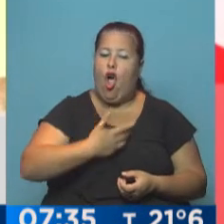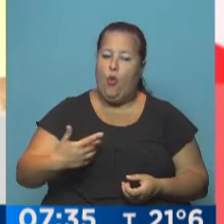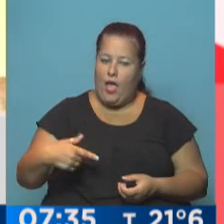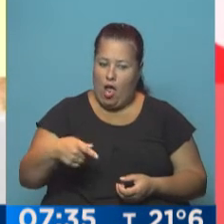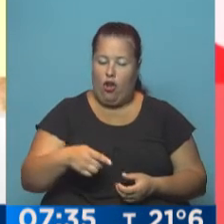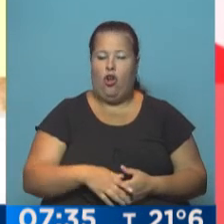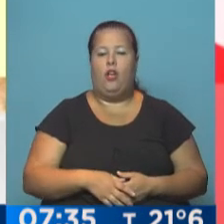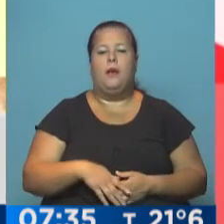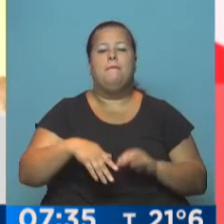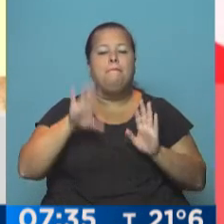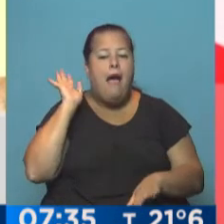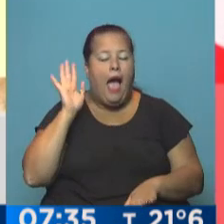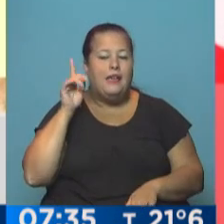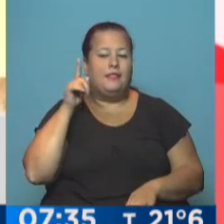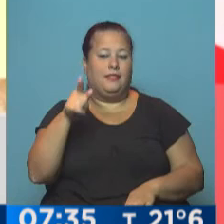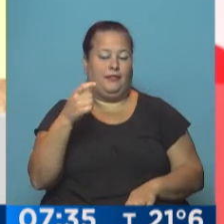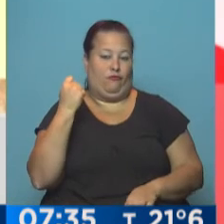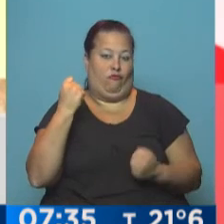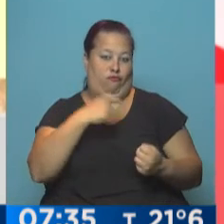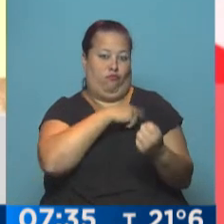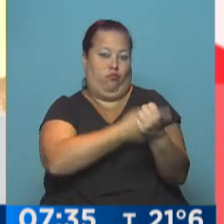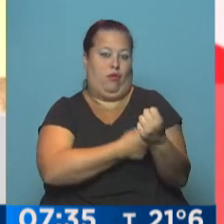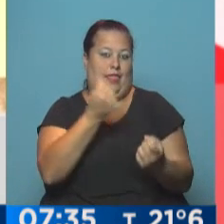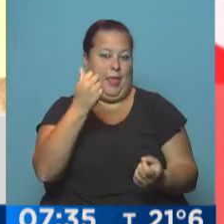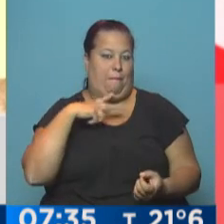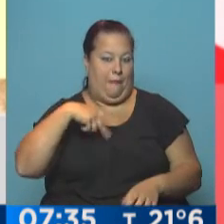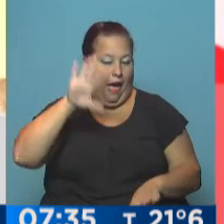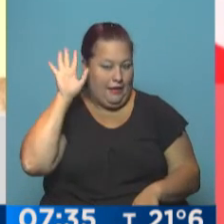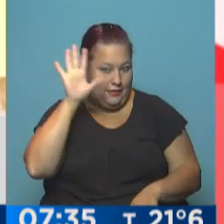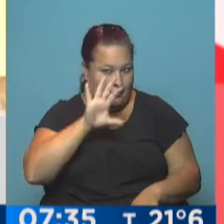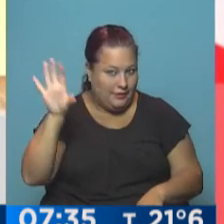en particular a las potencias capitalistas